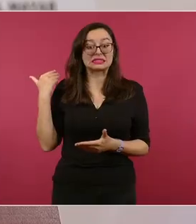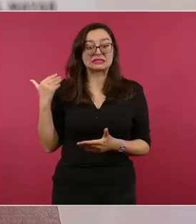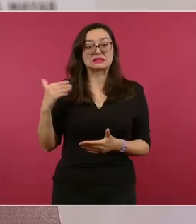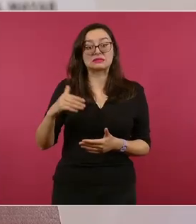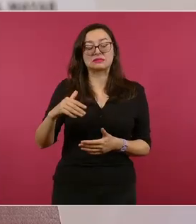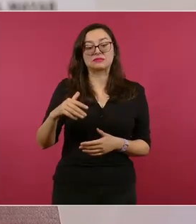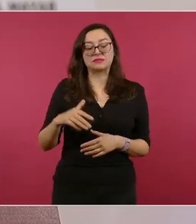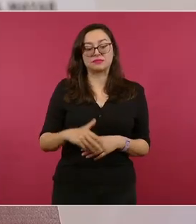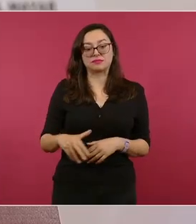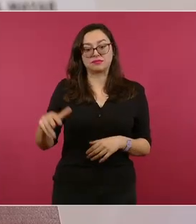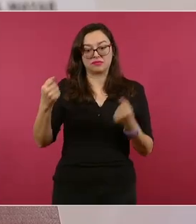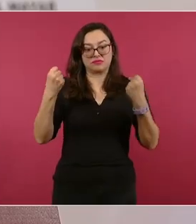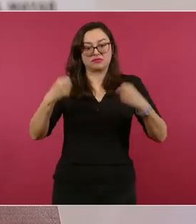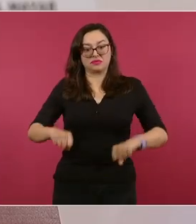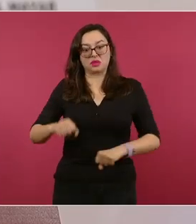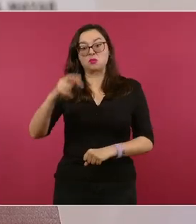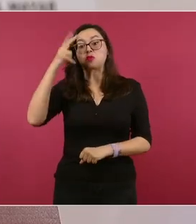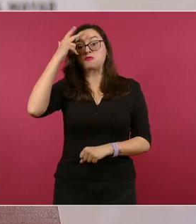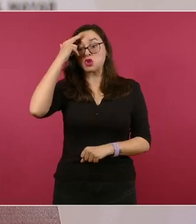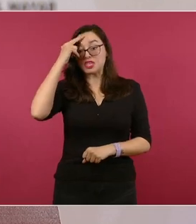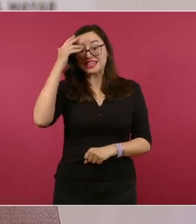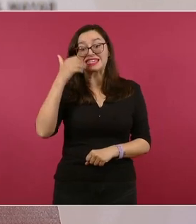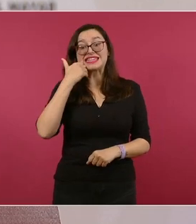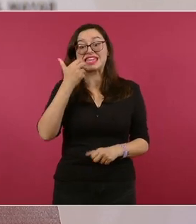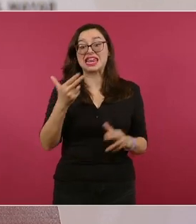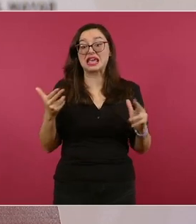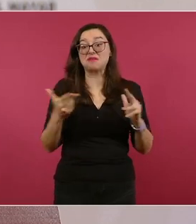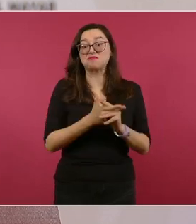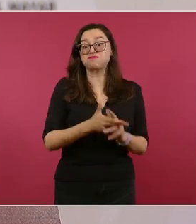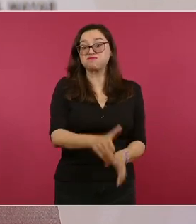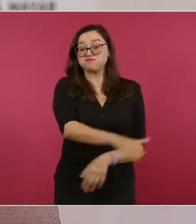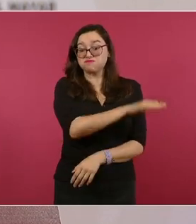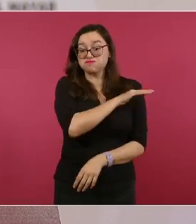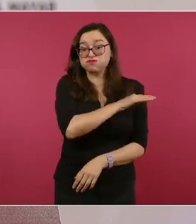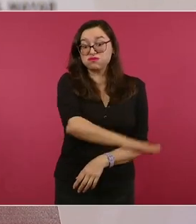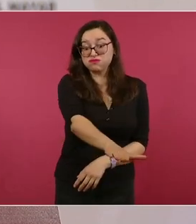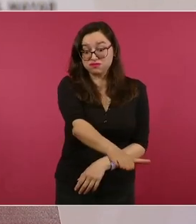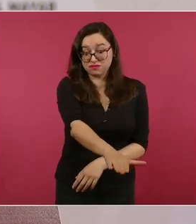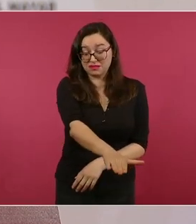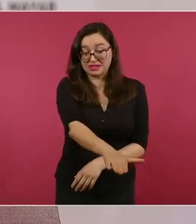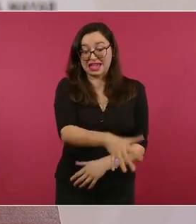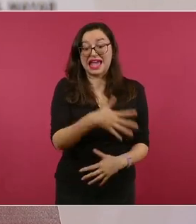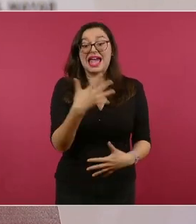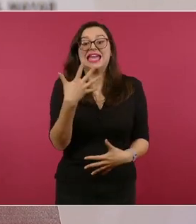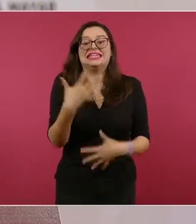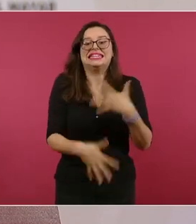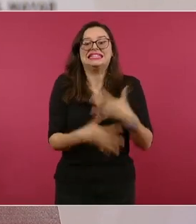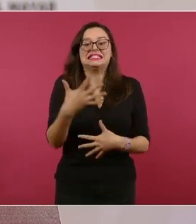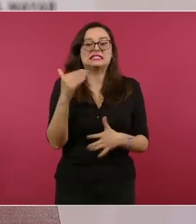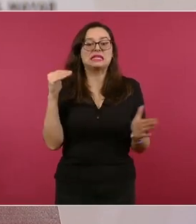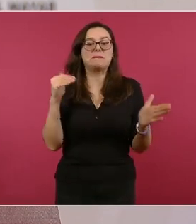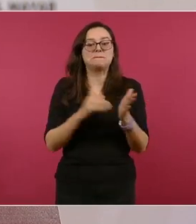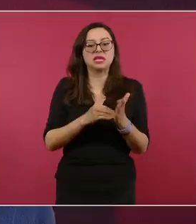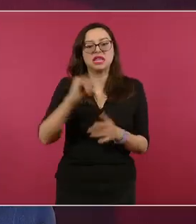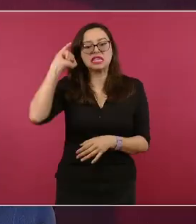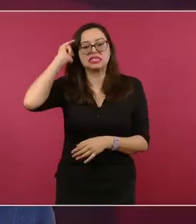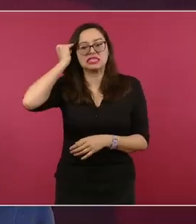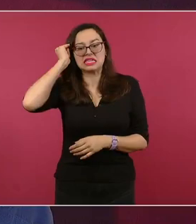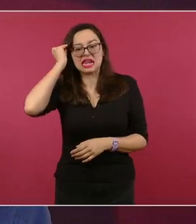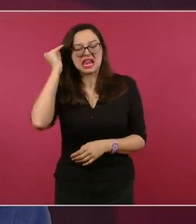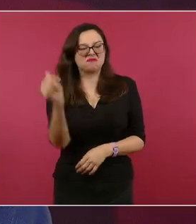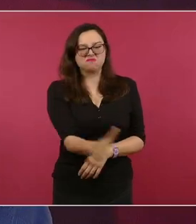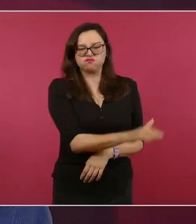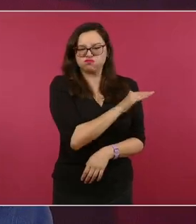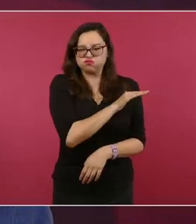la época de la dictadura de Porfirio Díaz. Asesinaron a 15,000 para quitarles sus tierras y